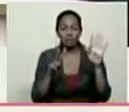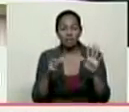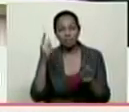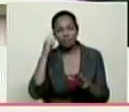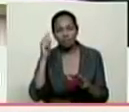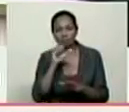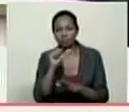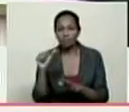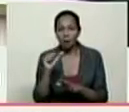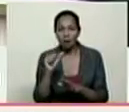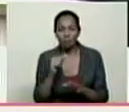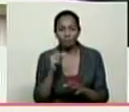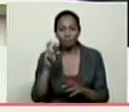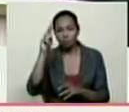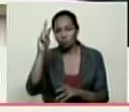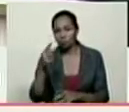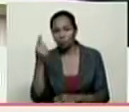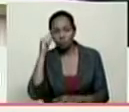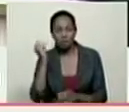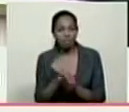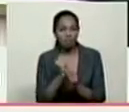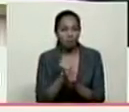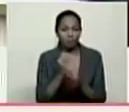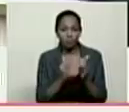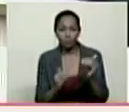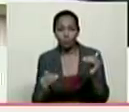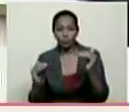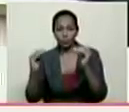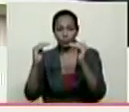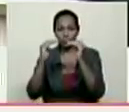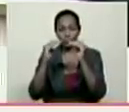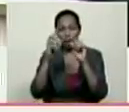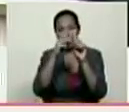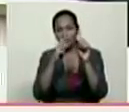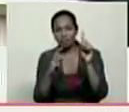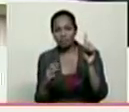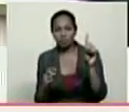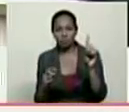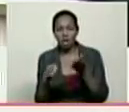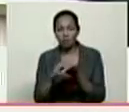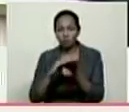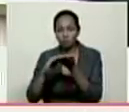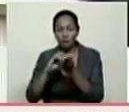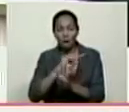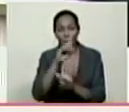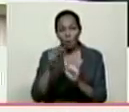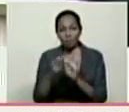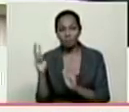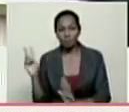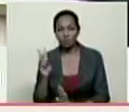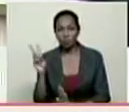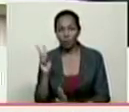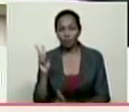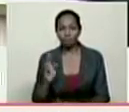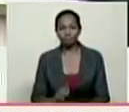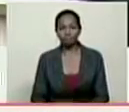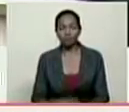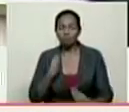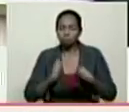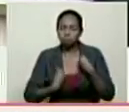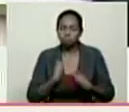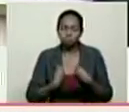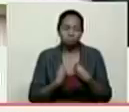para el equilibrio total del sistema eléctrico nacional. La desesperación